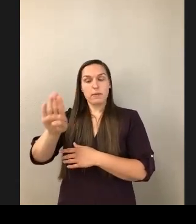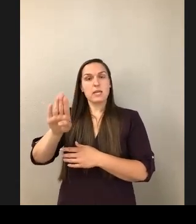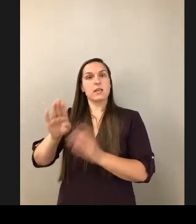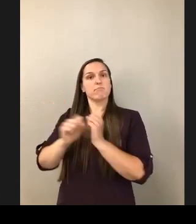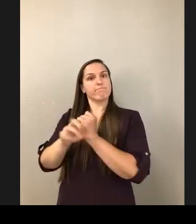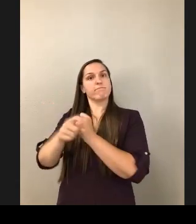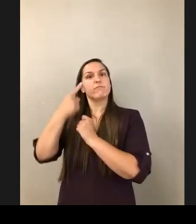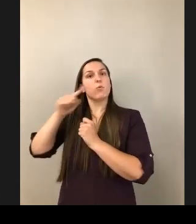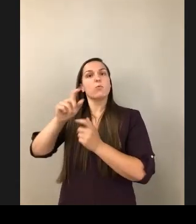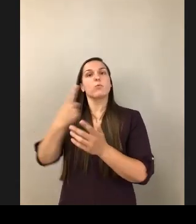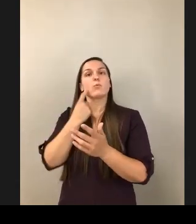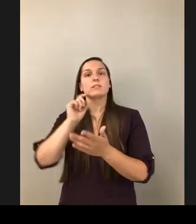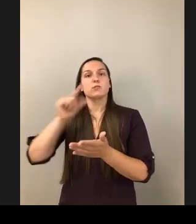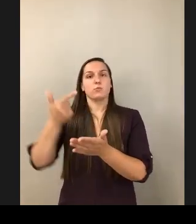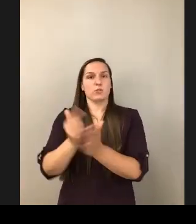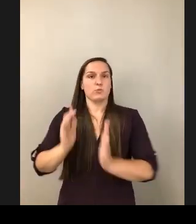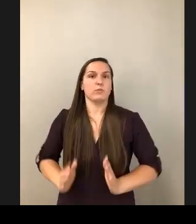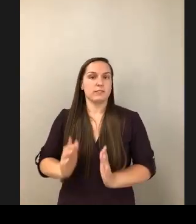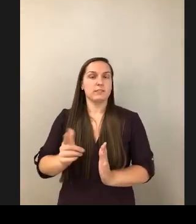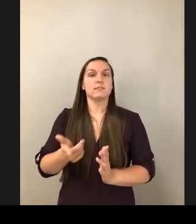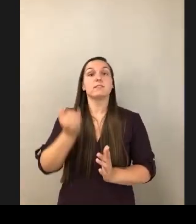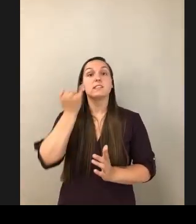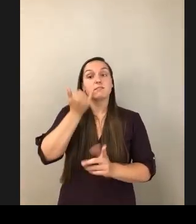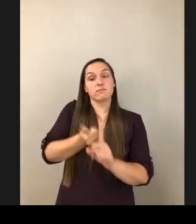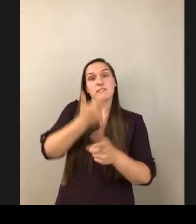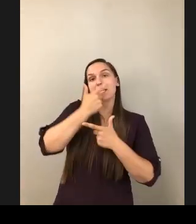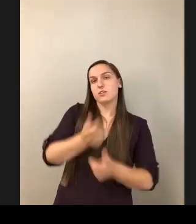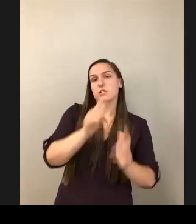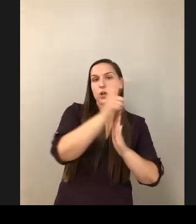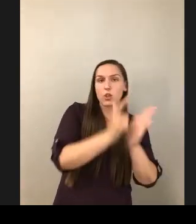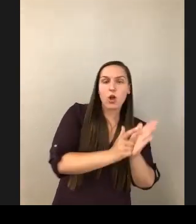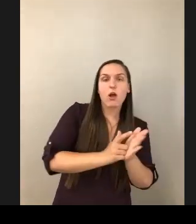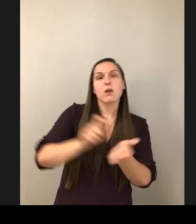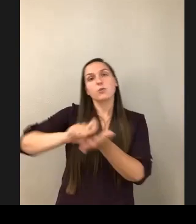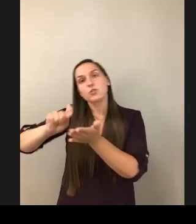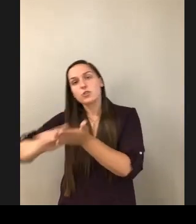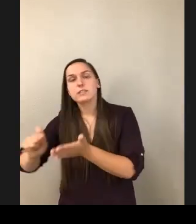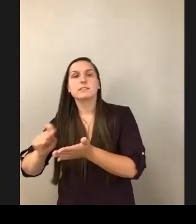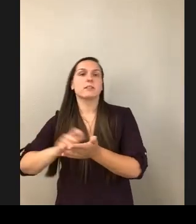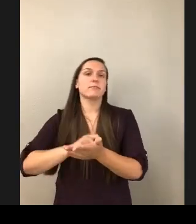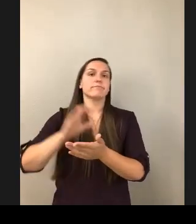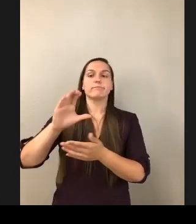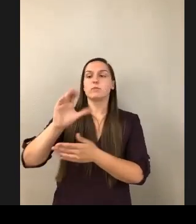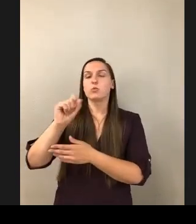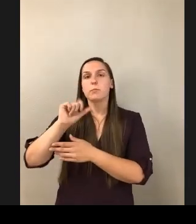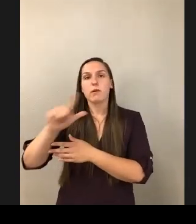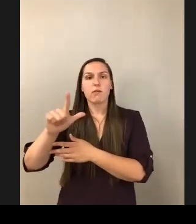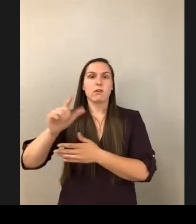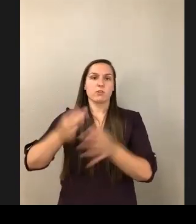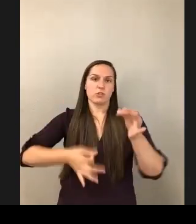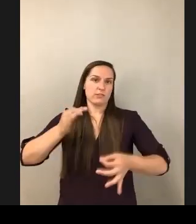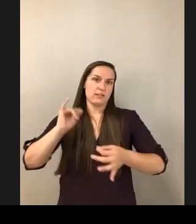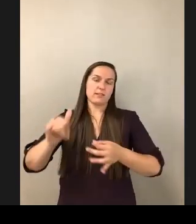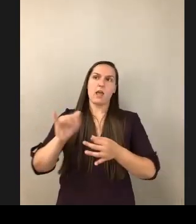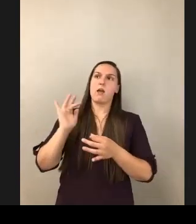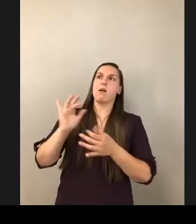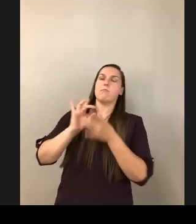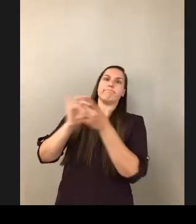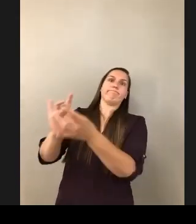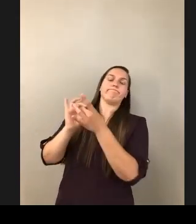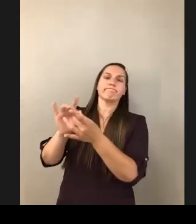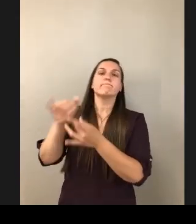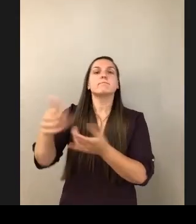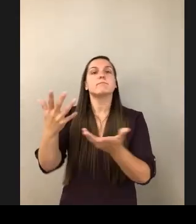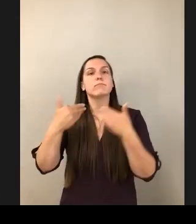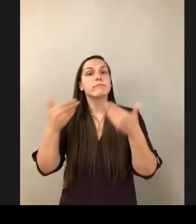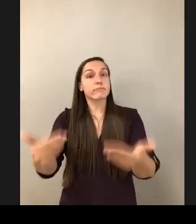Y hice la solicitud para los que recién se graduaron de la universidad. Yo tuve interés en